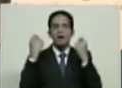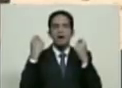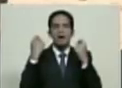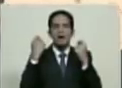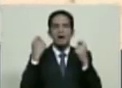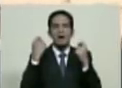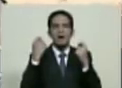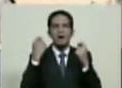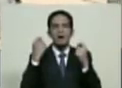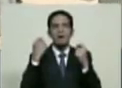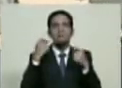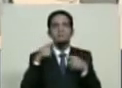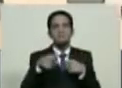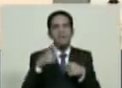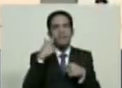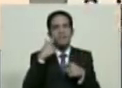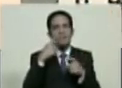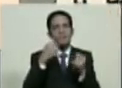de